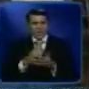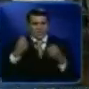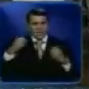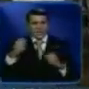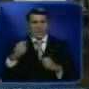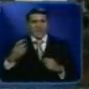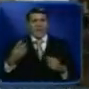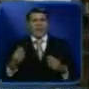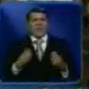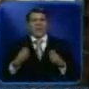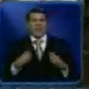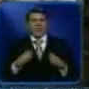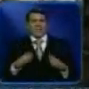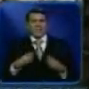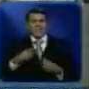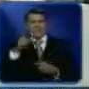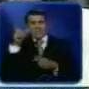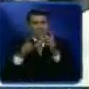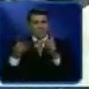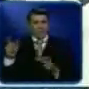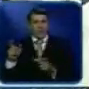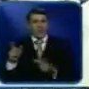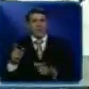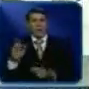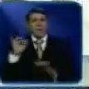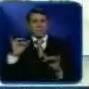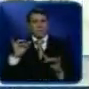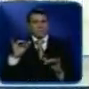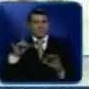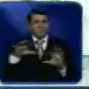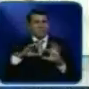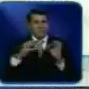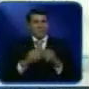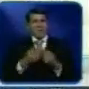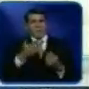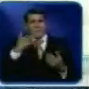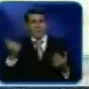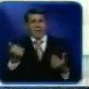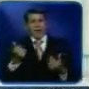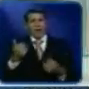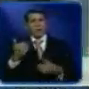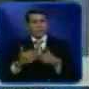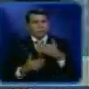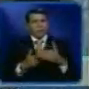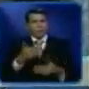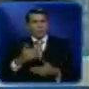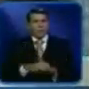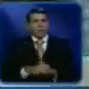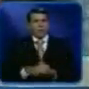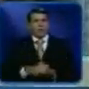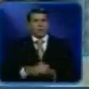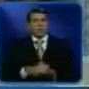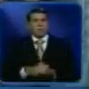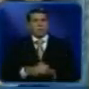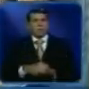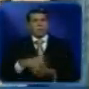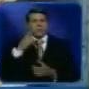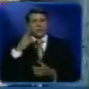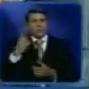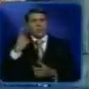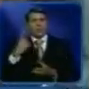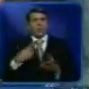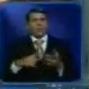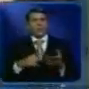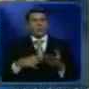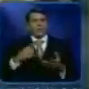de vida de estos pacientes y de la misma familia mejora considerablemente. Y podríamos decir que prácticamente ese es uno de los